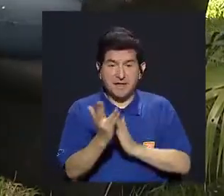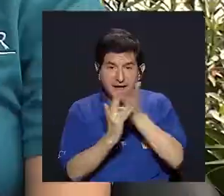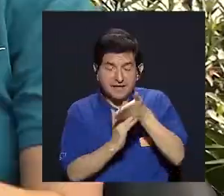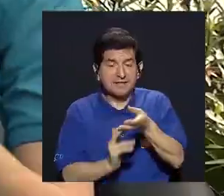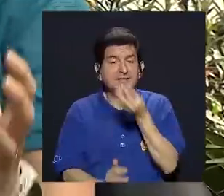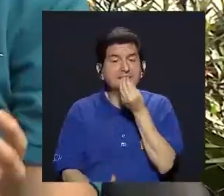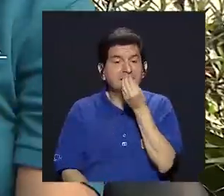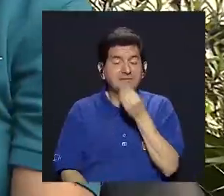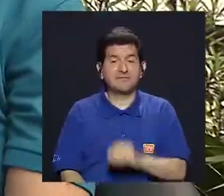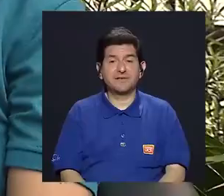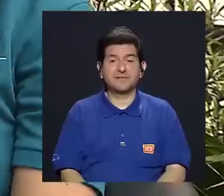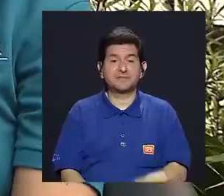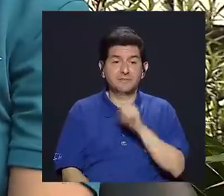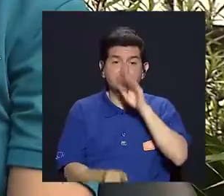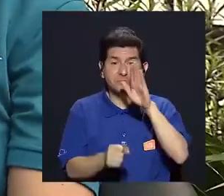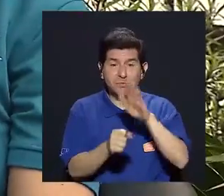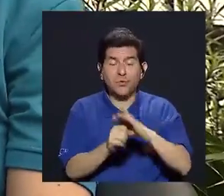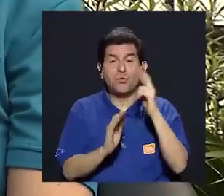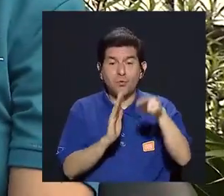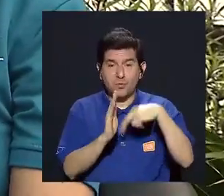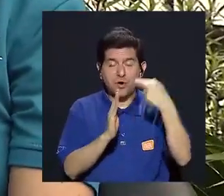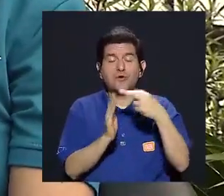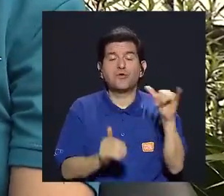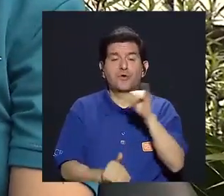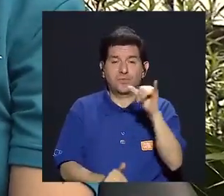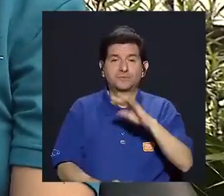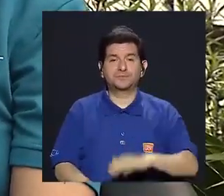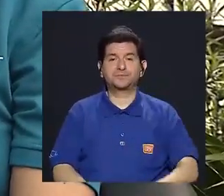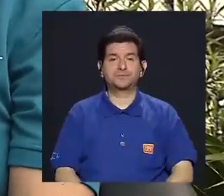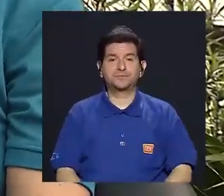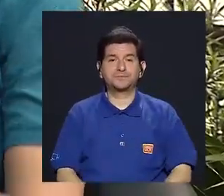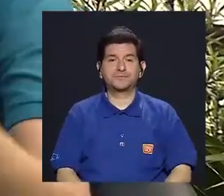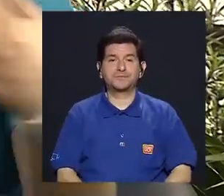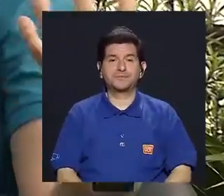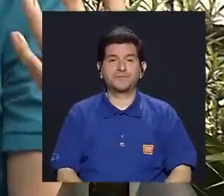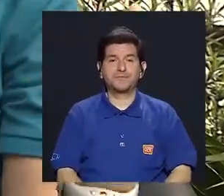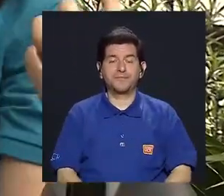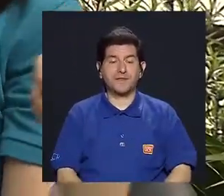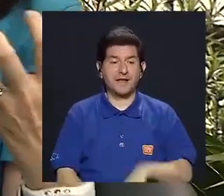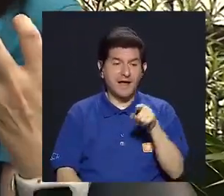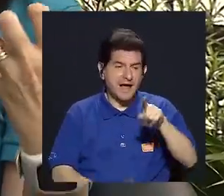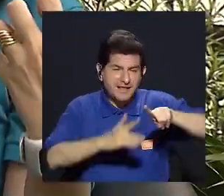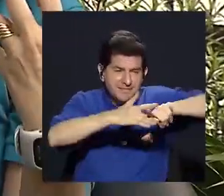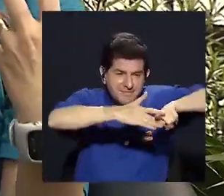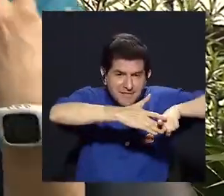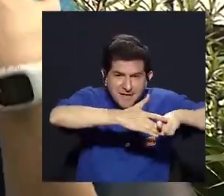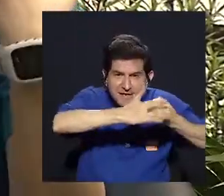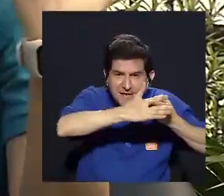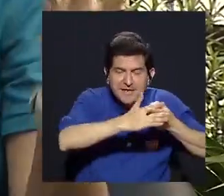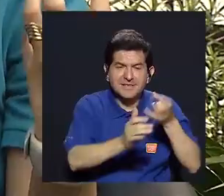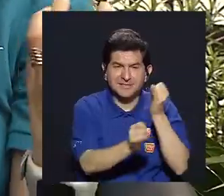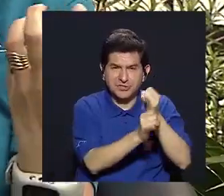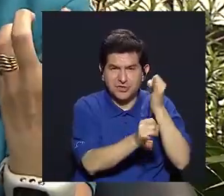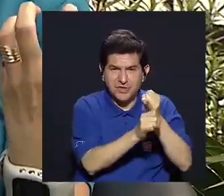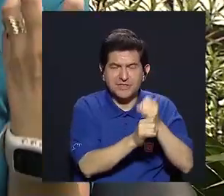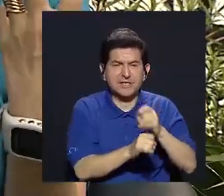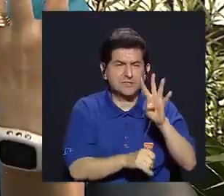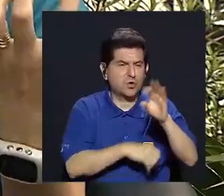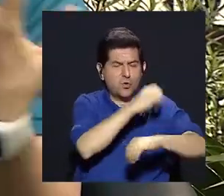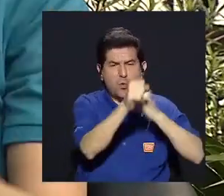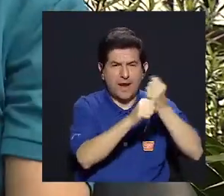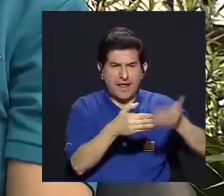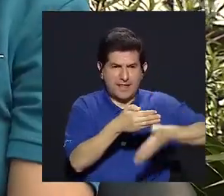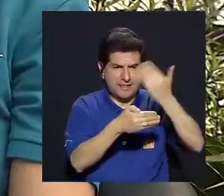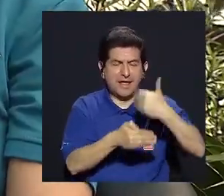que es donde los alimentos pues cumplen un papel como y entonces de ahí digamos de la génesis del instituto de más de